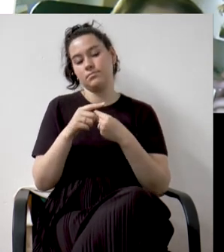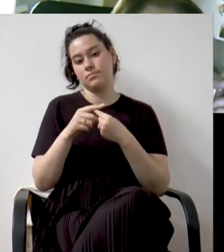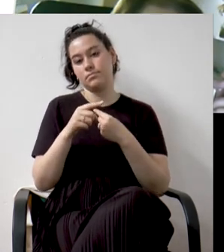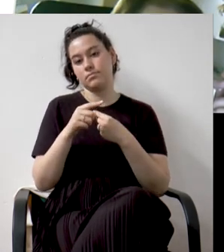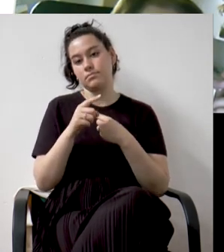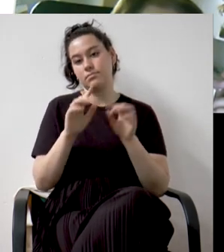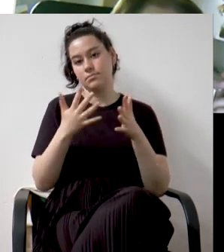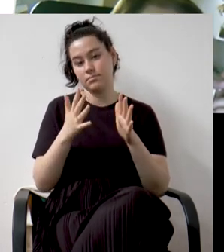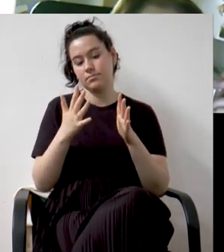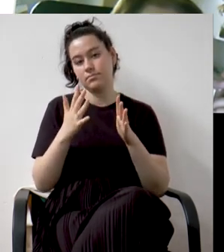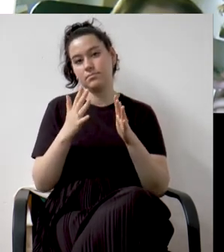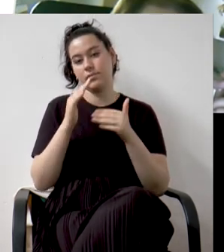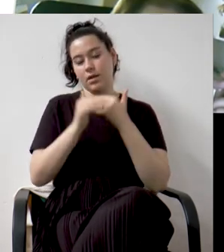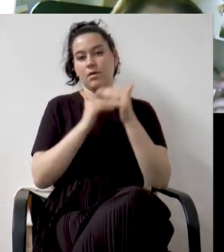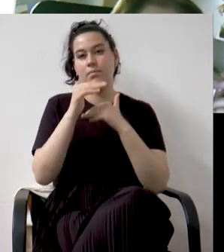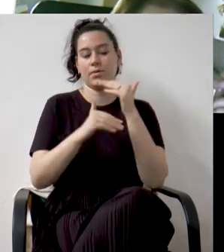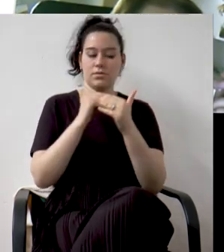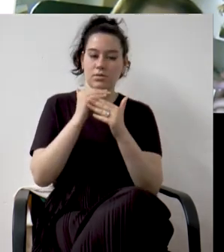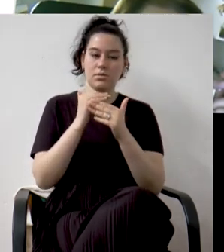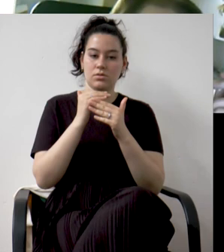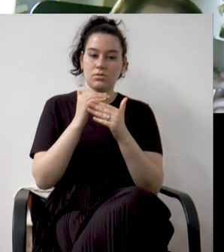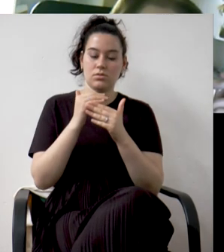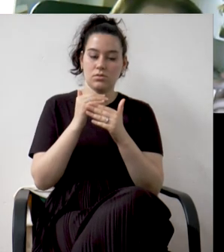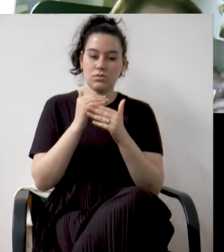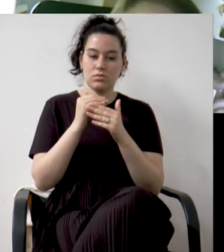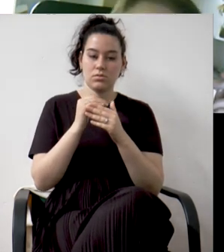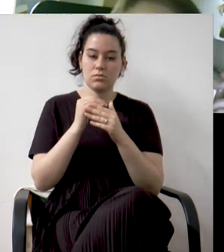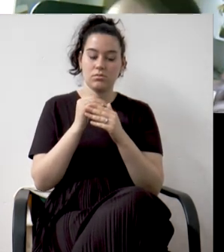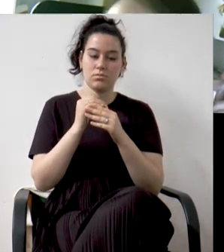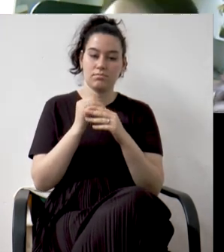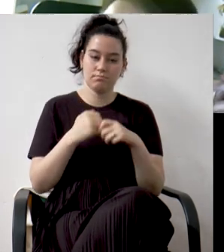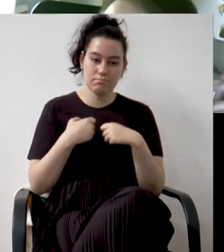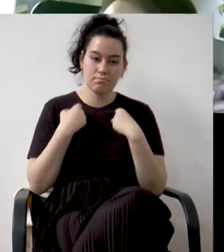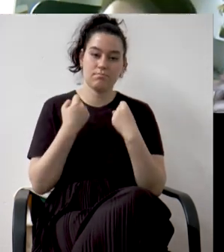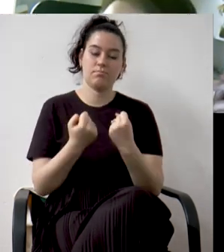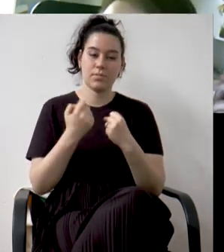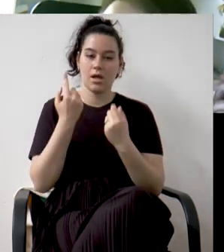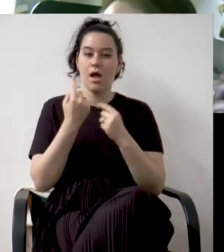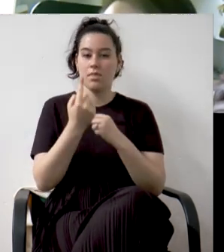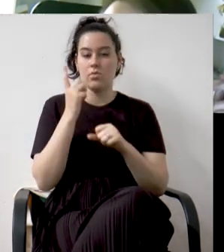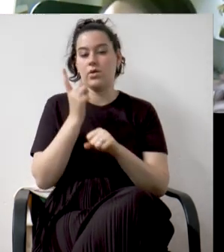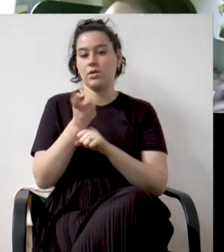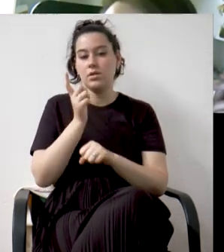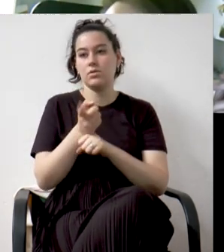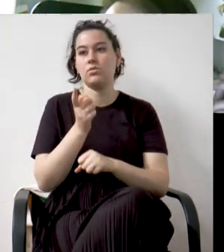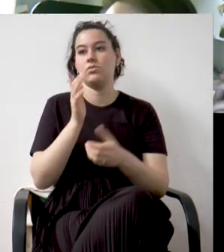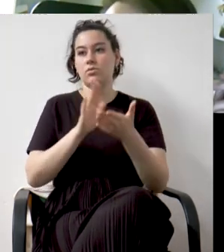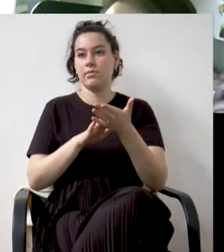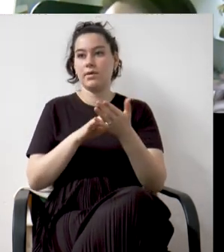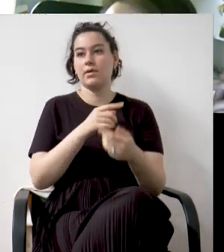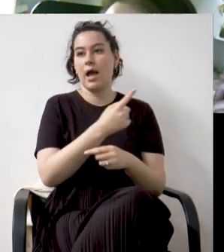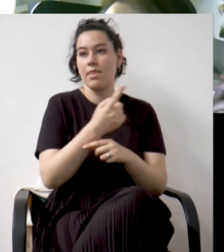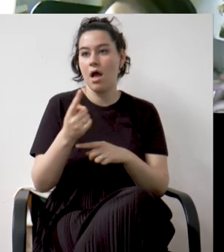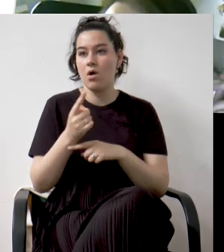Entonces, ¿qué pasa? En el proceso de consolidación de los procesos, cada decisión que se tome sobre cada uno de los